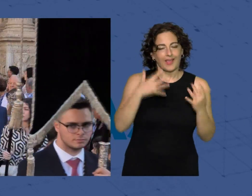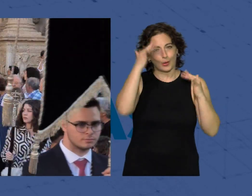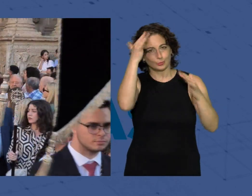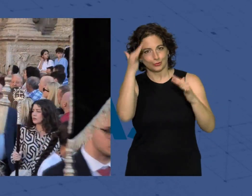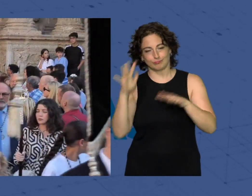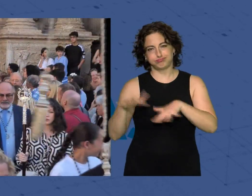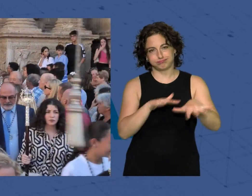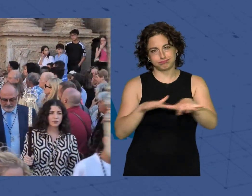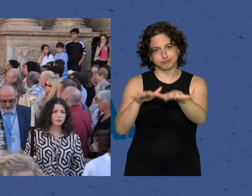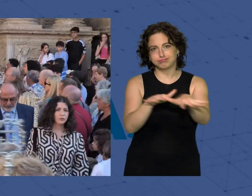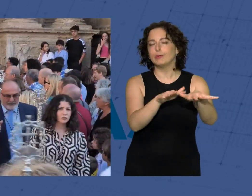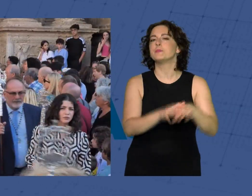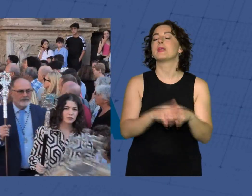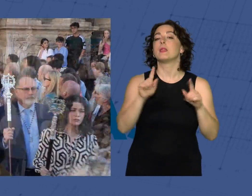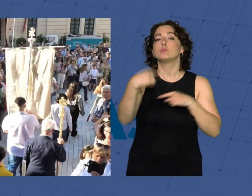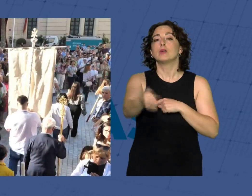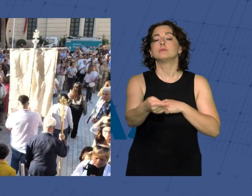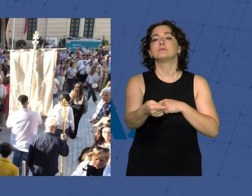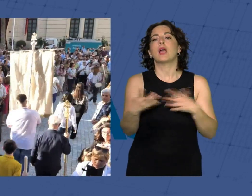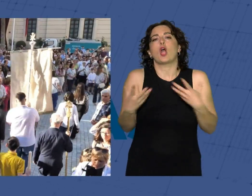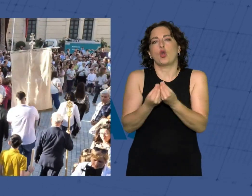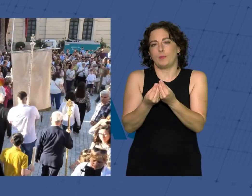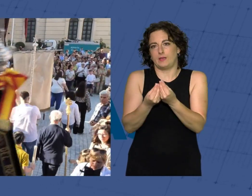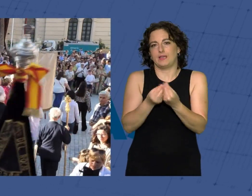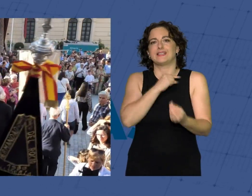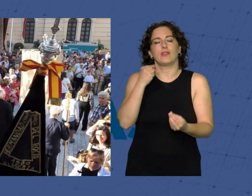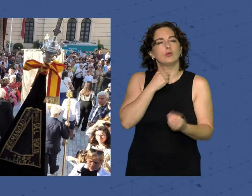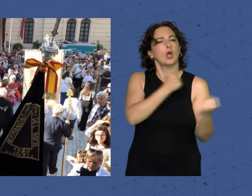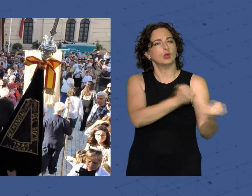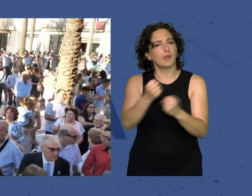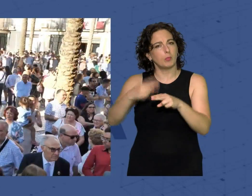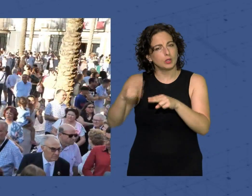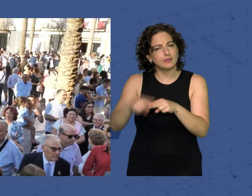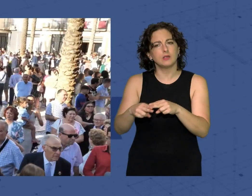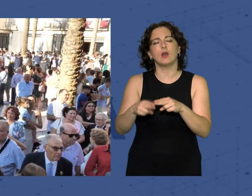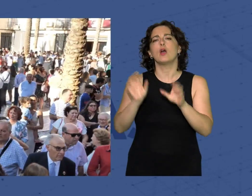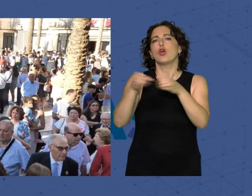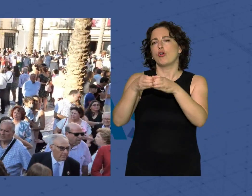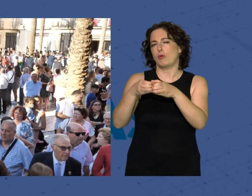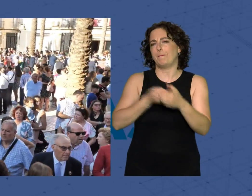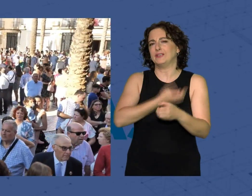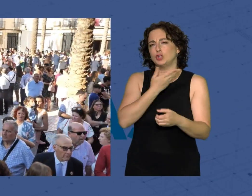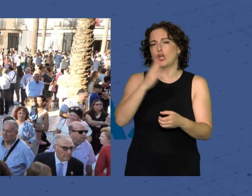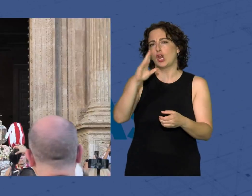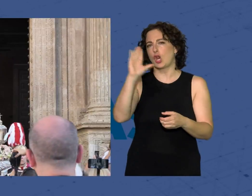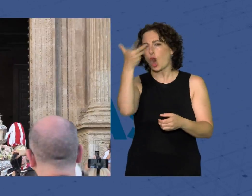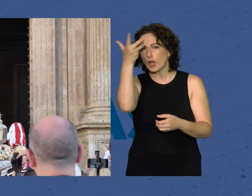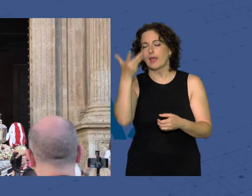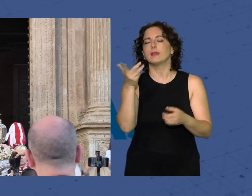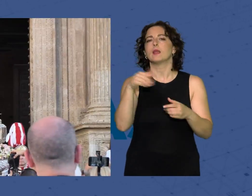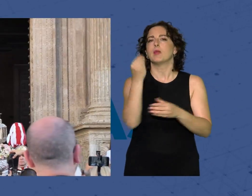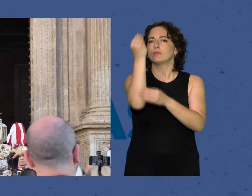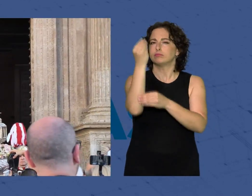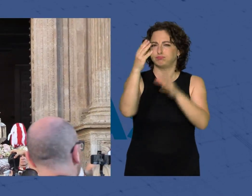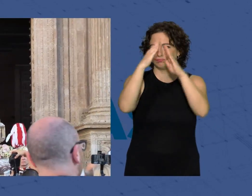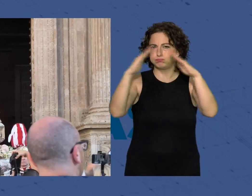cortejo procesional. Posteriormente, acompañado de sacerdotes, autoridades políticas, cofradías de pasión y gloria, con los estandartes, cabildo